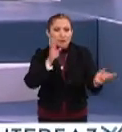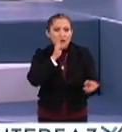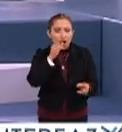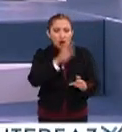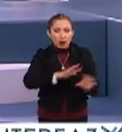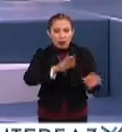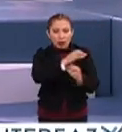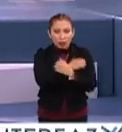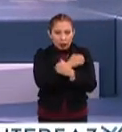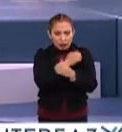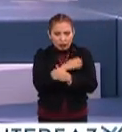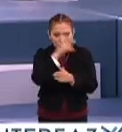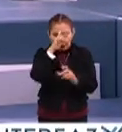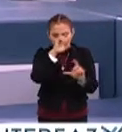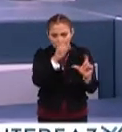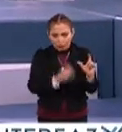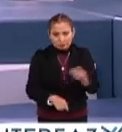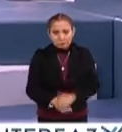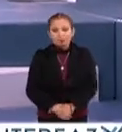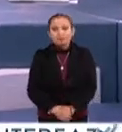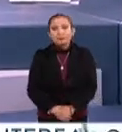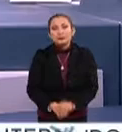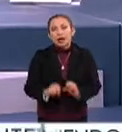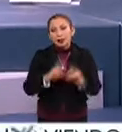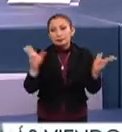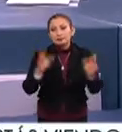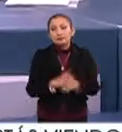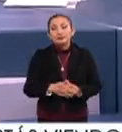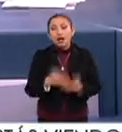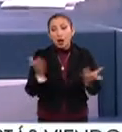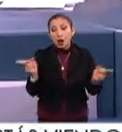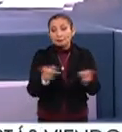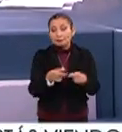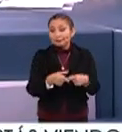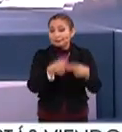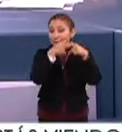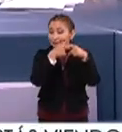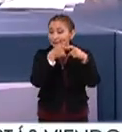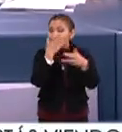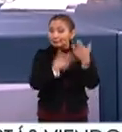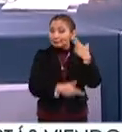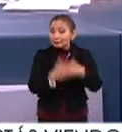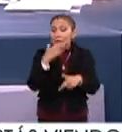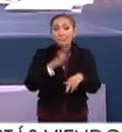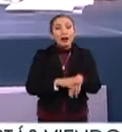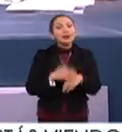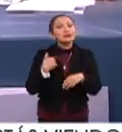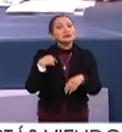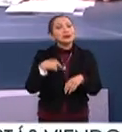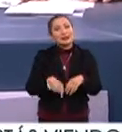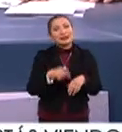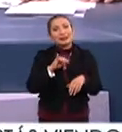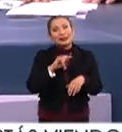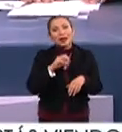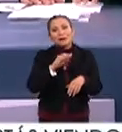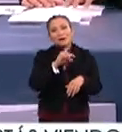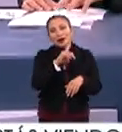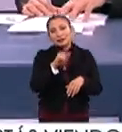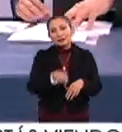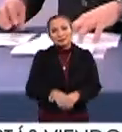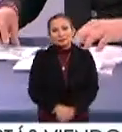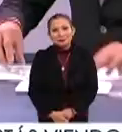mejorar el sector educativo de México. Omar. Así es, Ana Cristina. Vamos a hacer una breve pausa y regresamos con más. Seguimos en Interfaz, no se